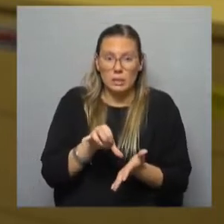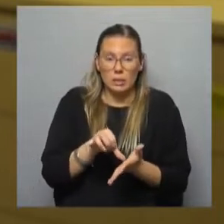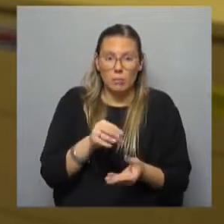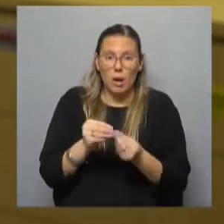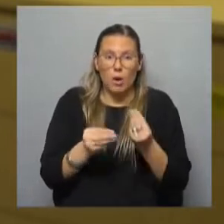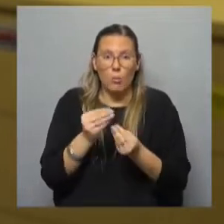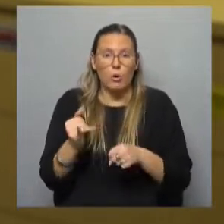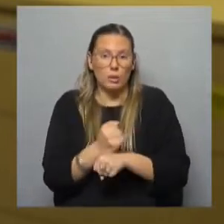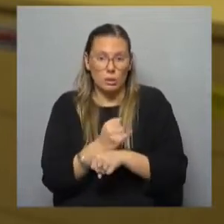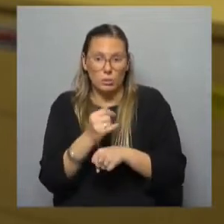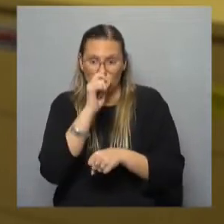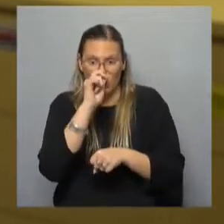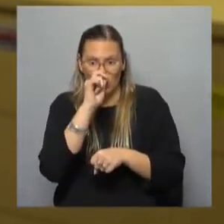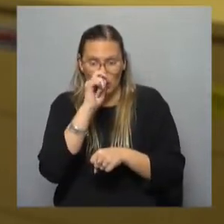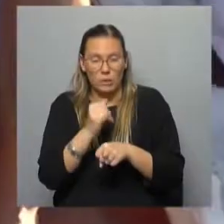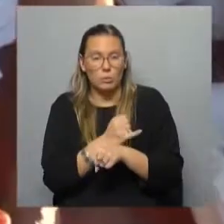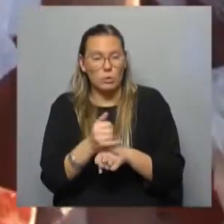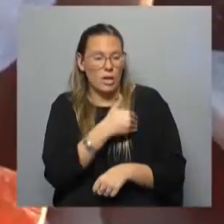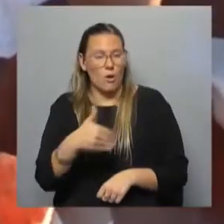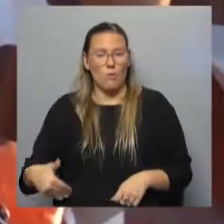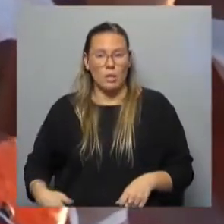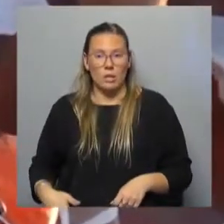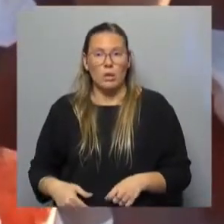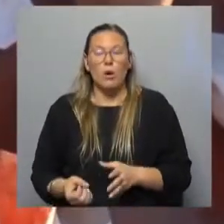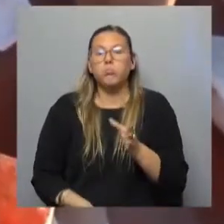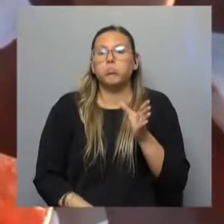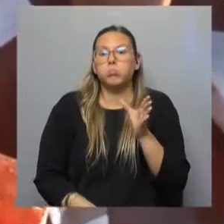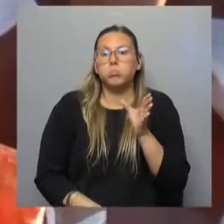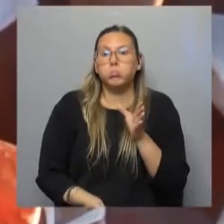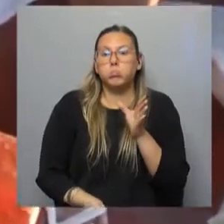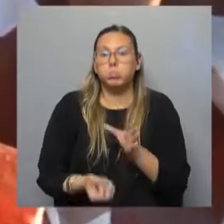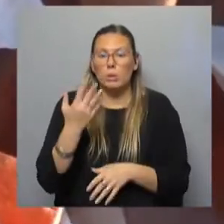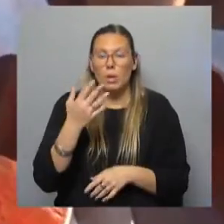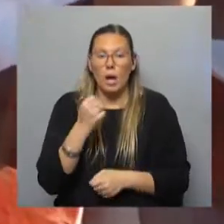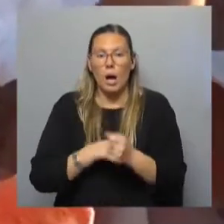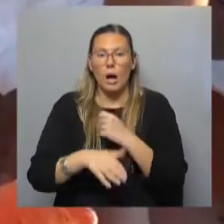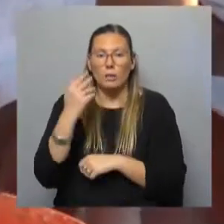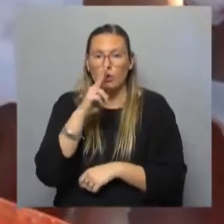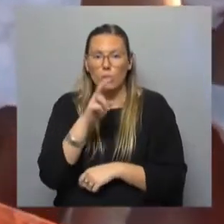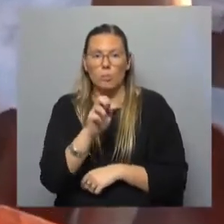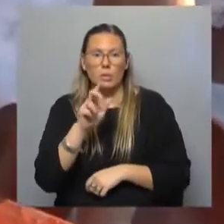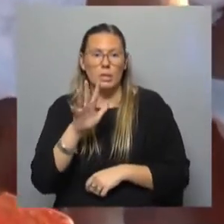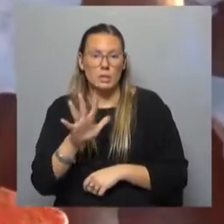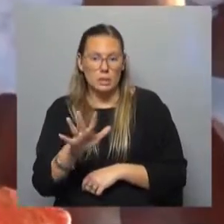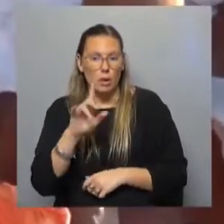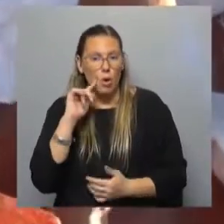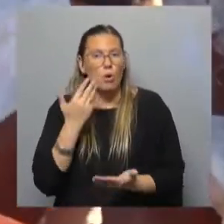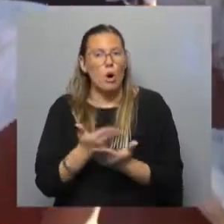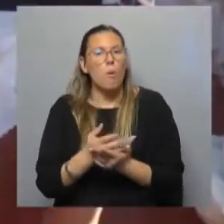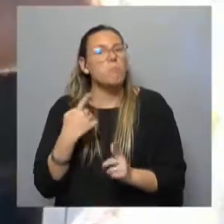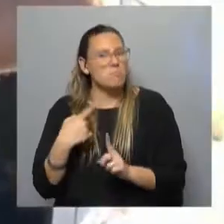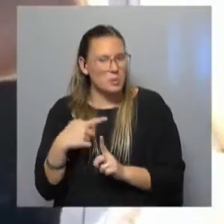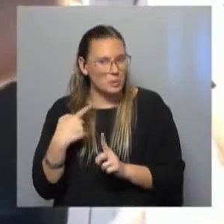las instituciones y la gobernanza, se generó a partir del año 2005 una iniciativa muy